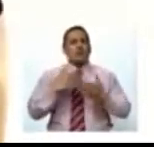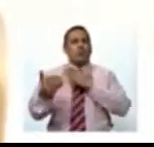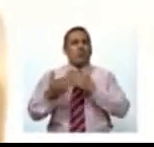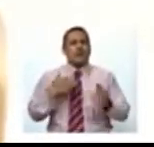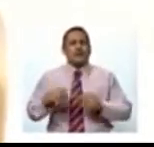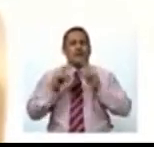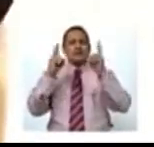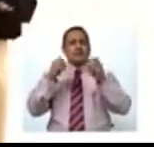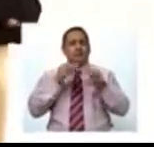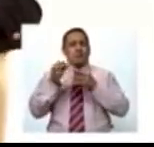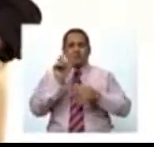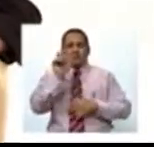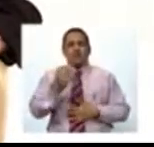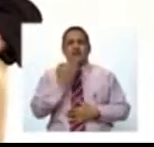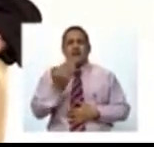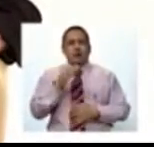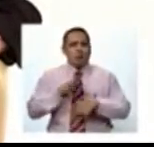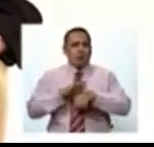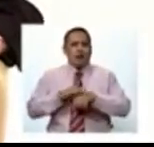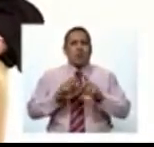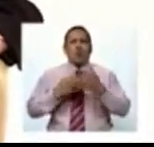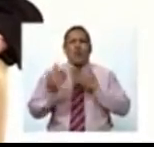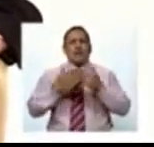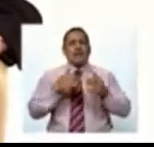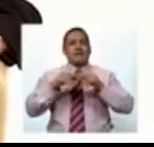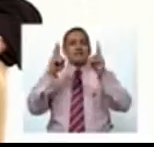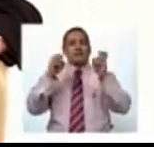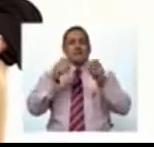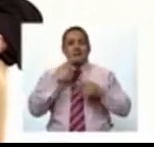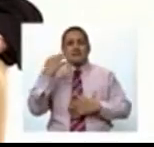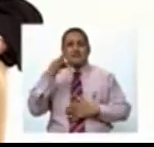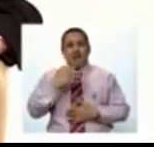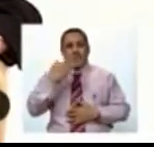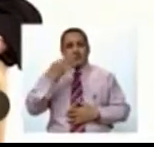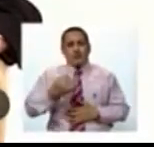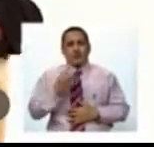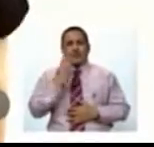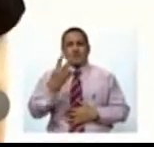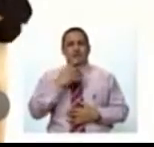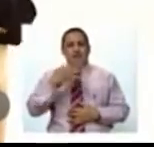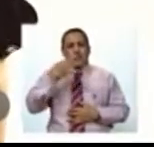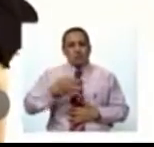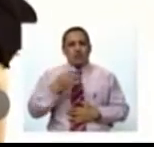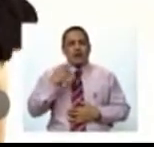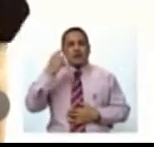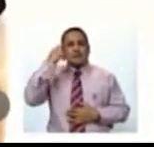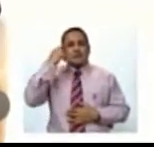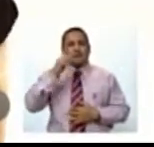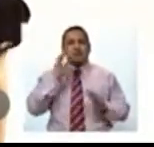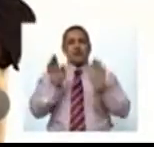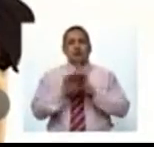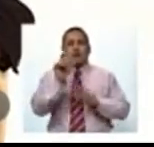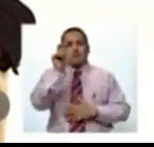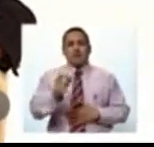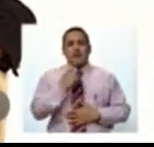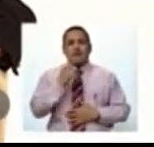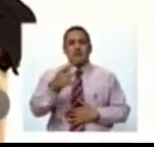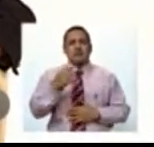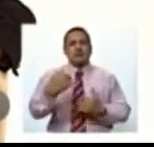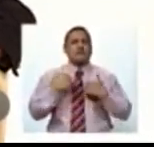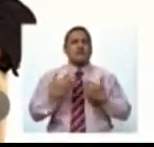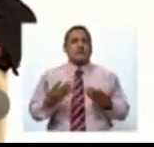no estoy refiriendo a una persona determinada, pero en este caso, siempre la realidad es más elocuente que el concepto. Si a un ciudadano le dicen, usted ha